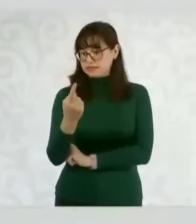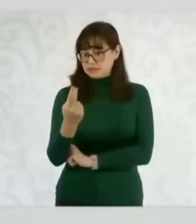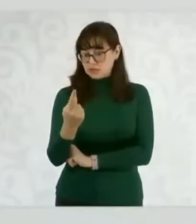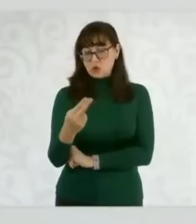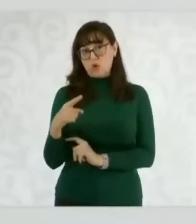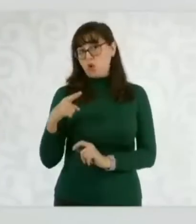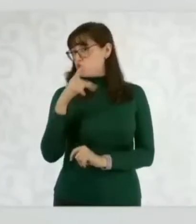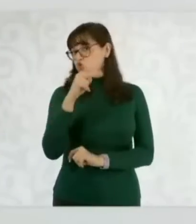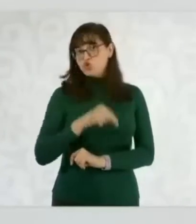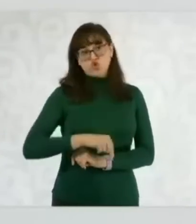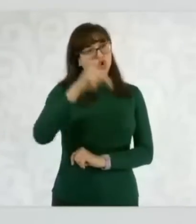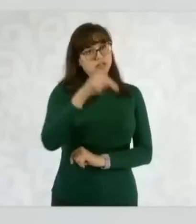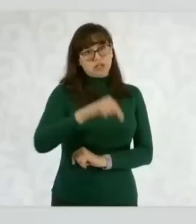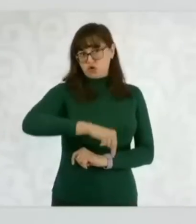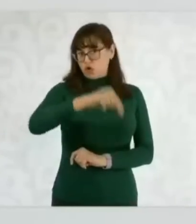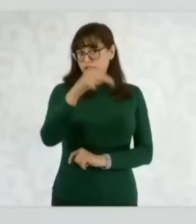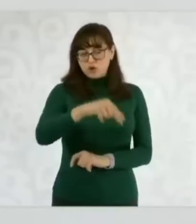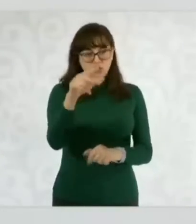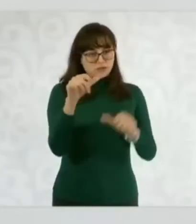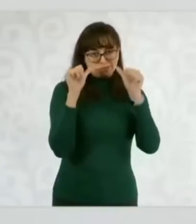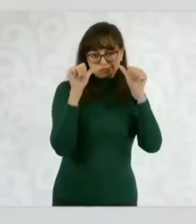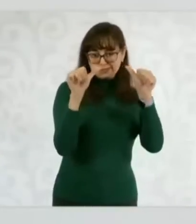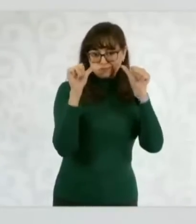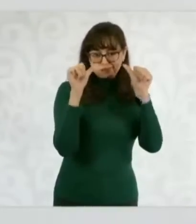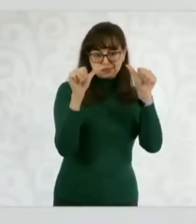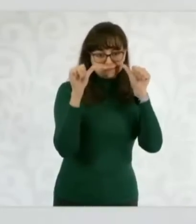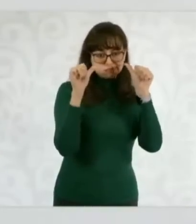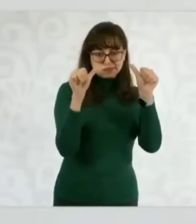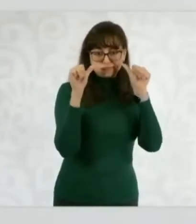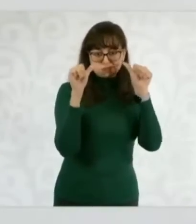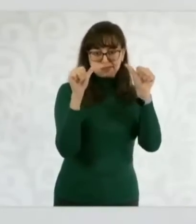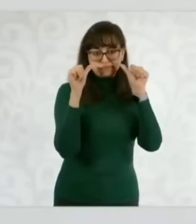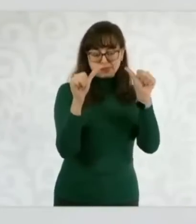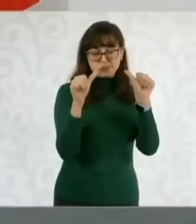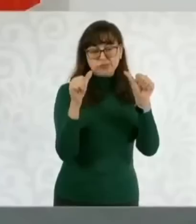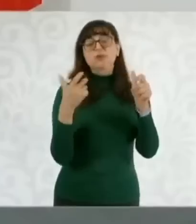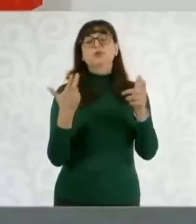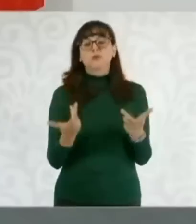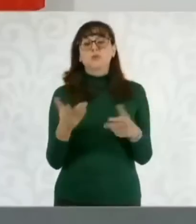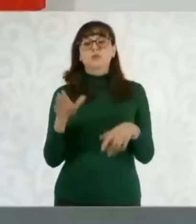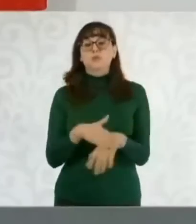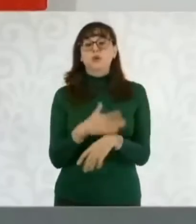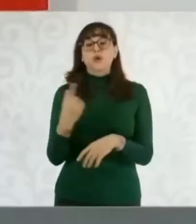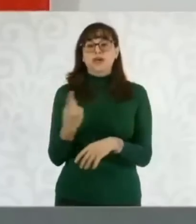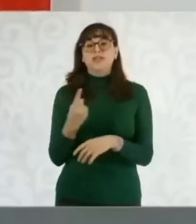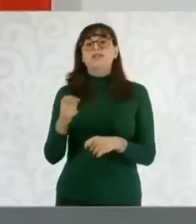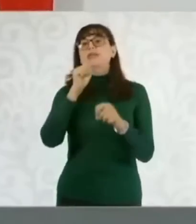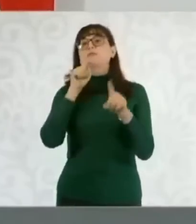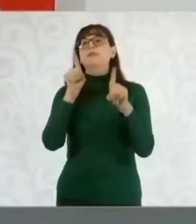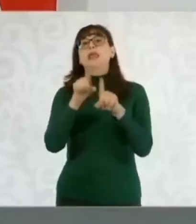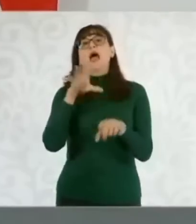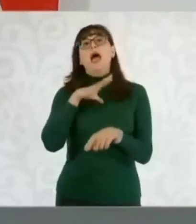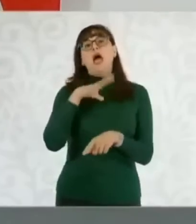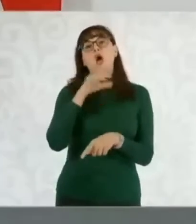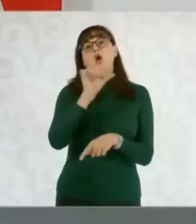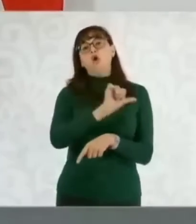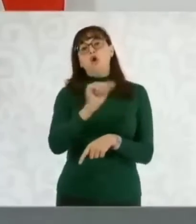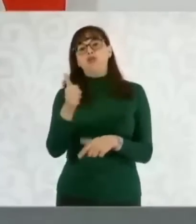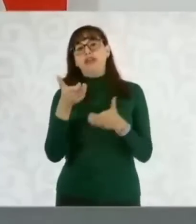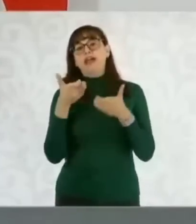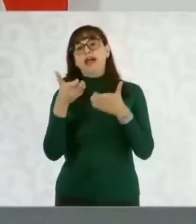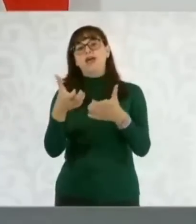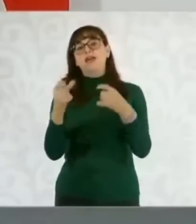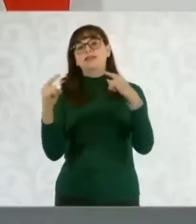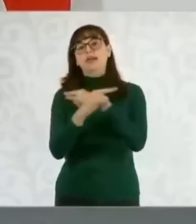una carretera que acordé con el presidente López Obrador que la íbamos a hacer a partir del